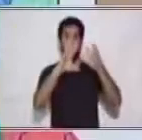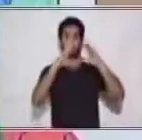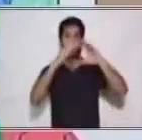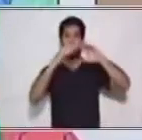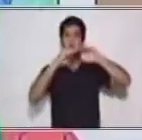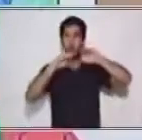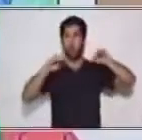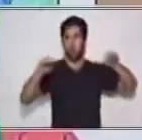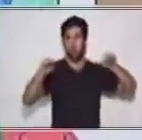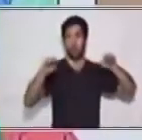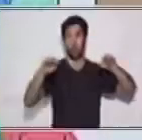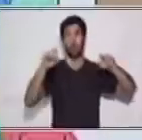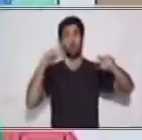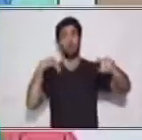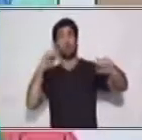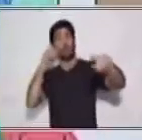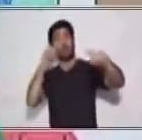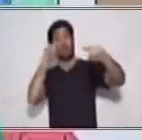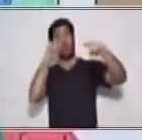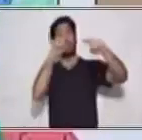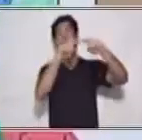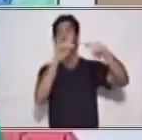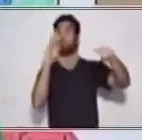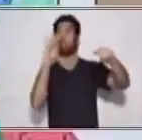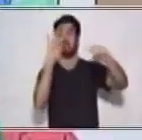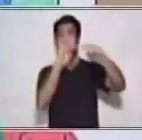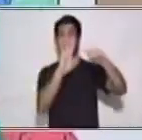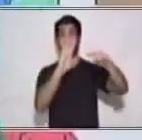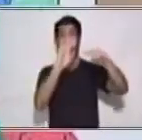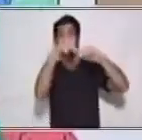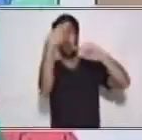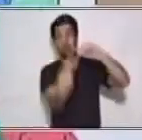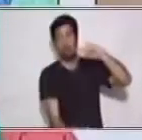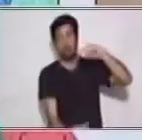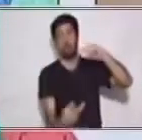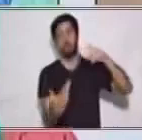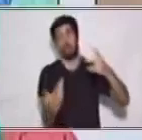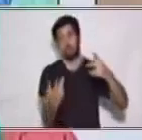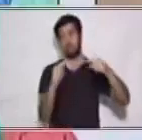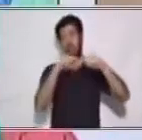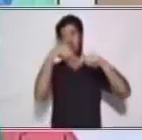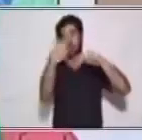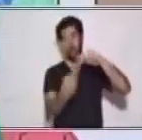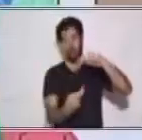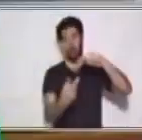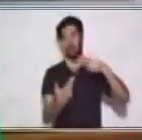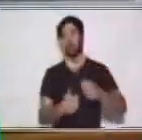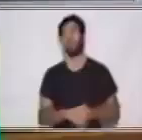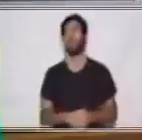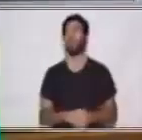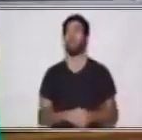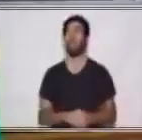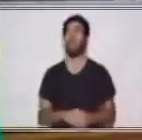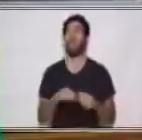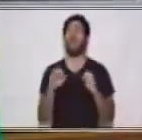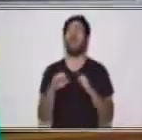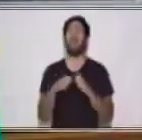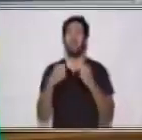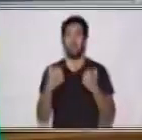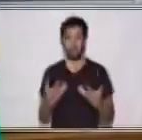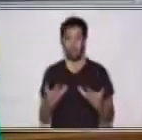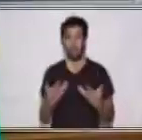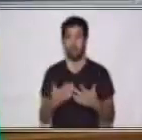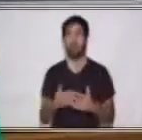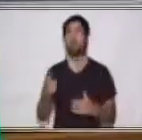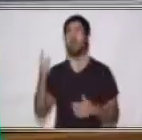ese tope y que al momento que alguien alcanzaba esa línea horizontal, se caía o se iba a caer. Esto entonces